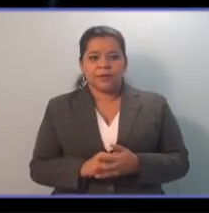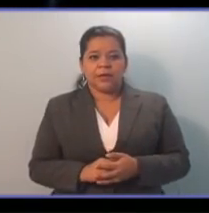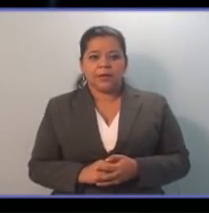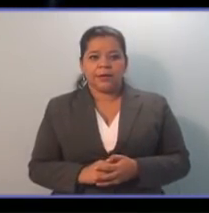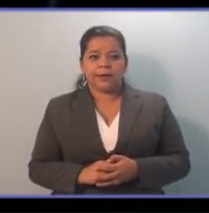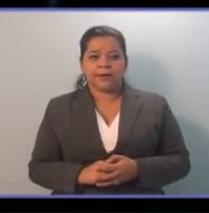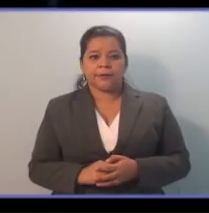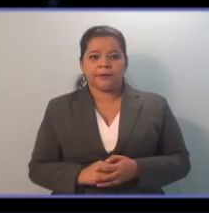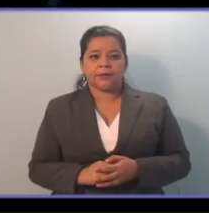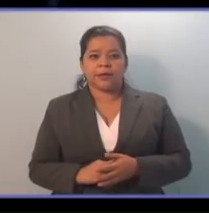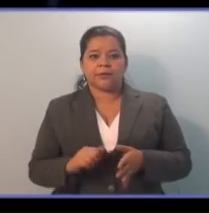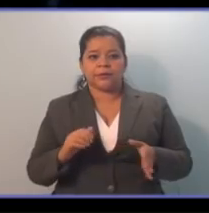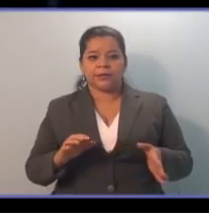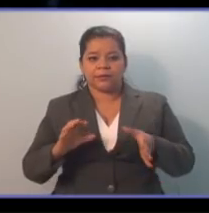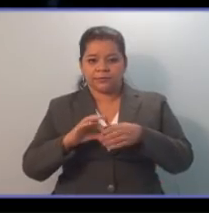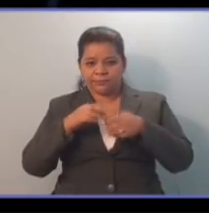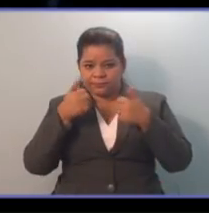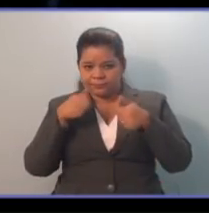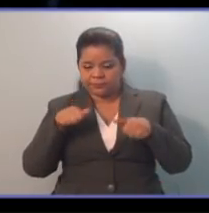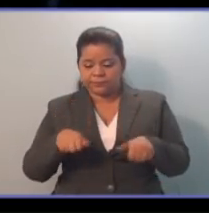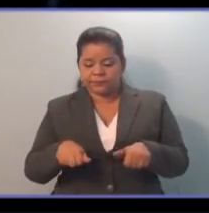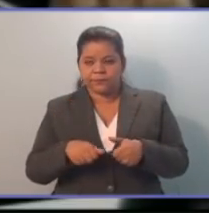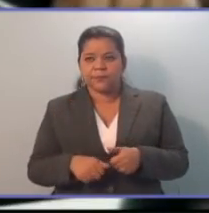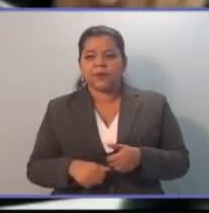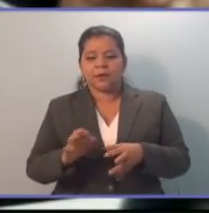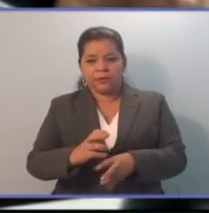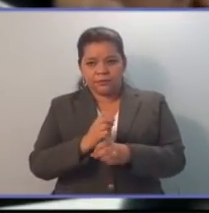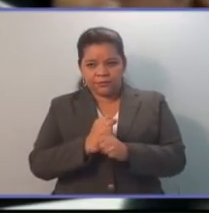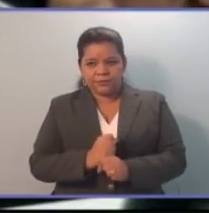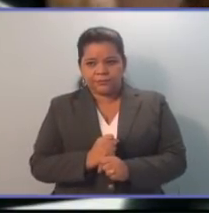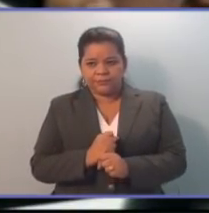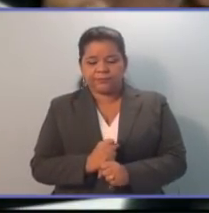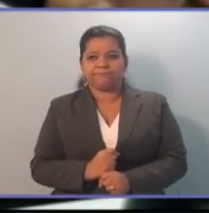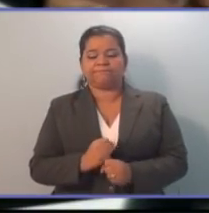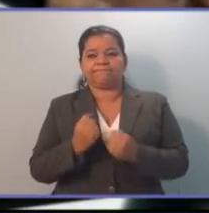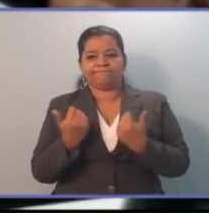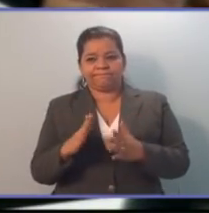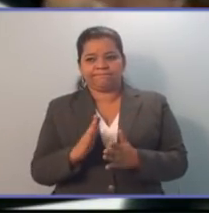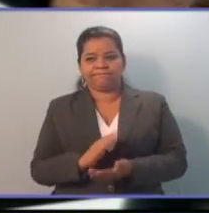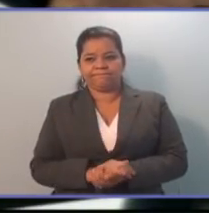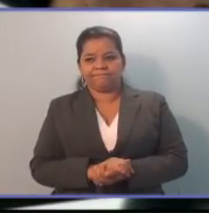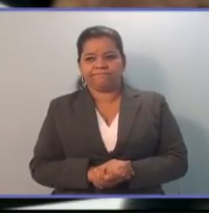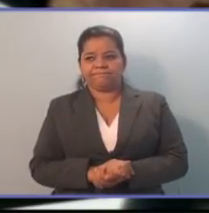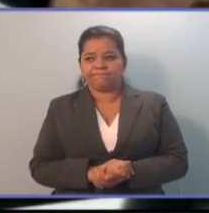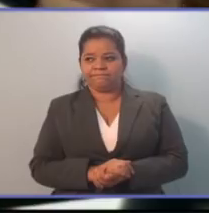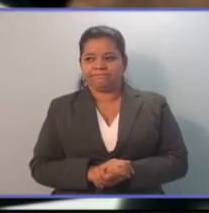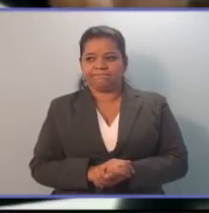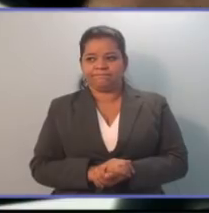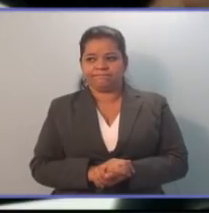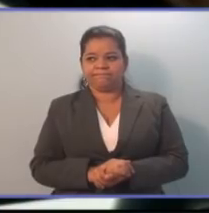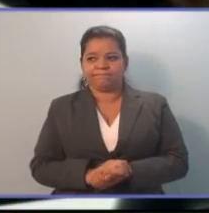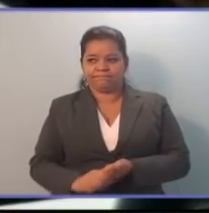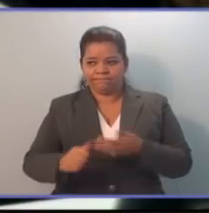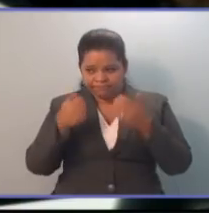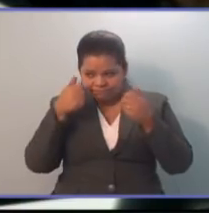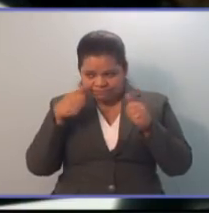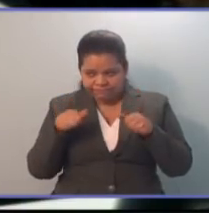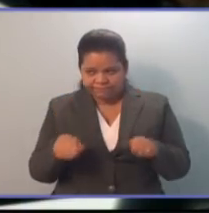la garantía para un pleno y absoluto Estado de